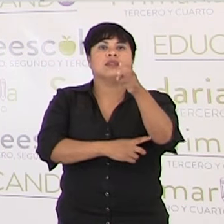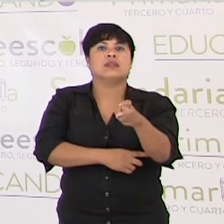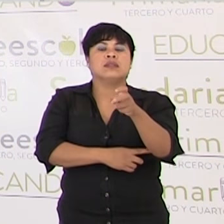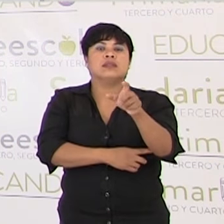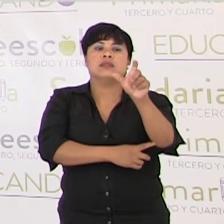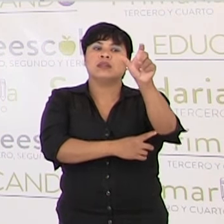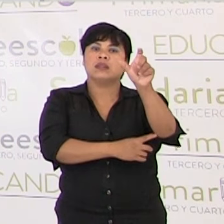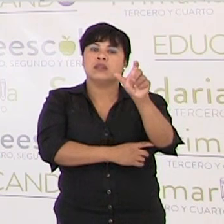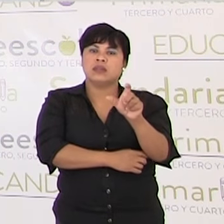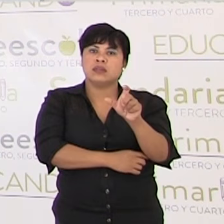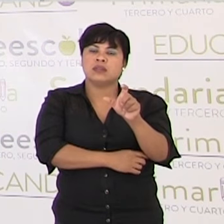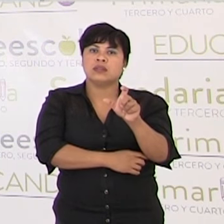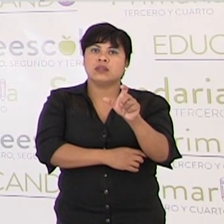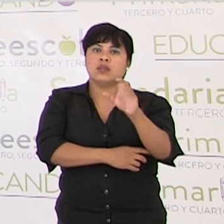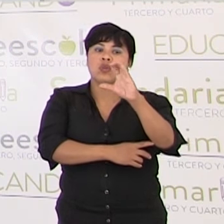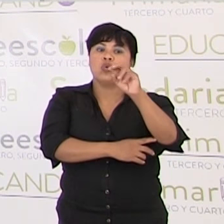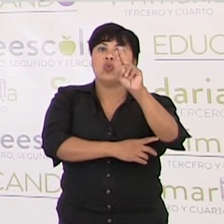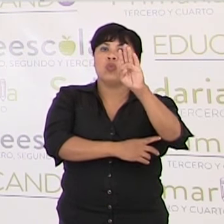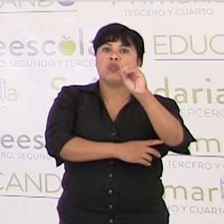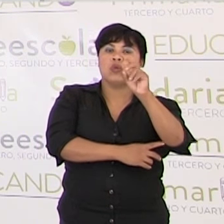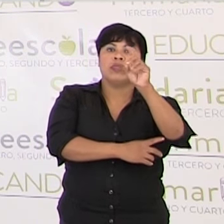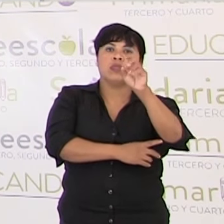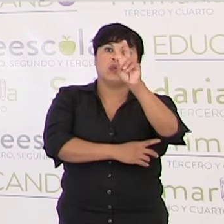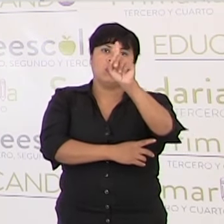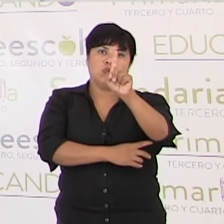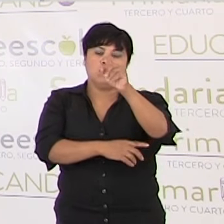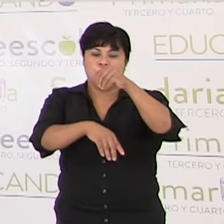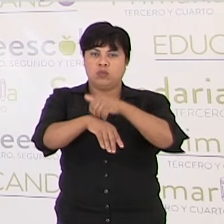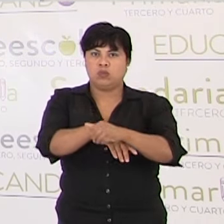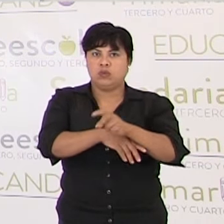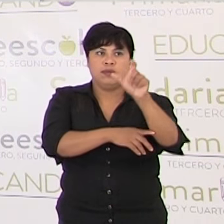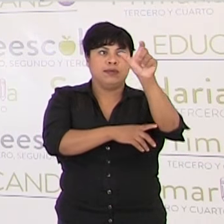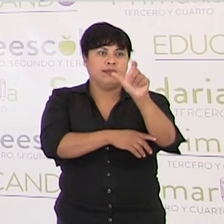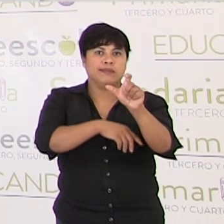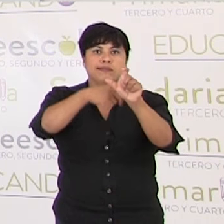representa el cubo de un número, ¿sí?